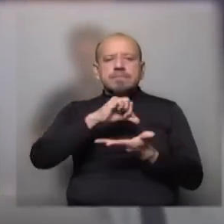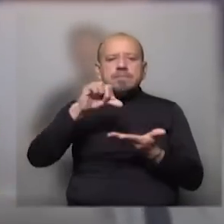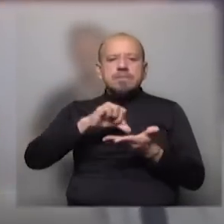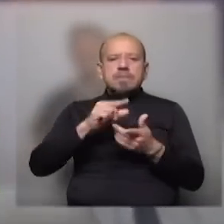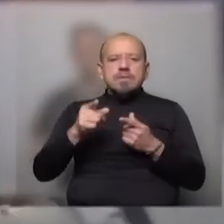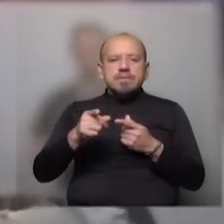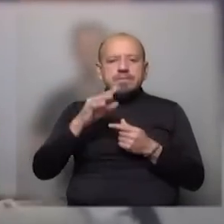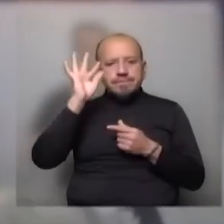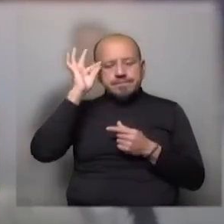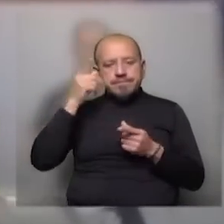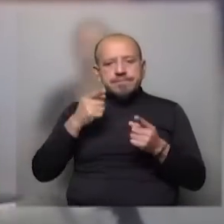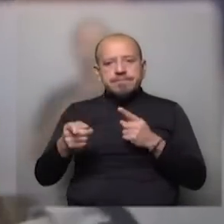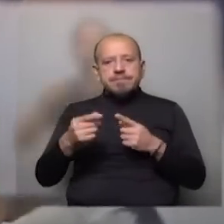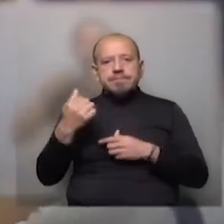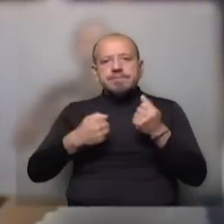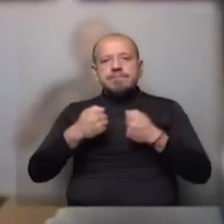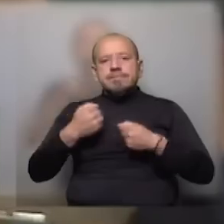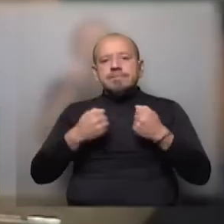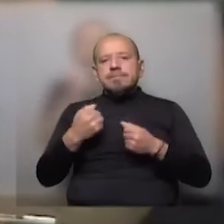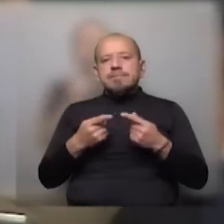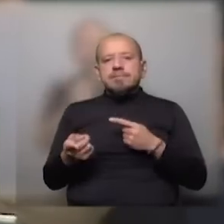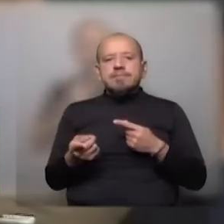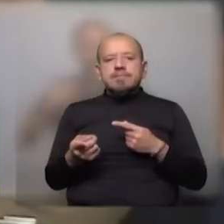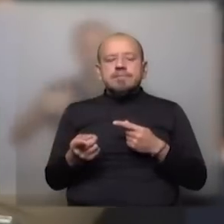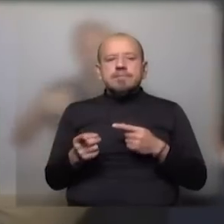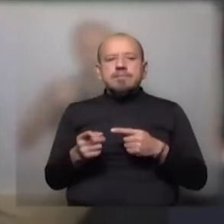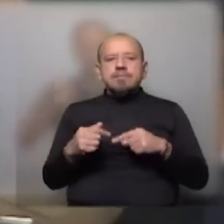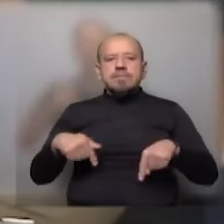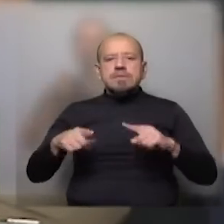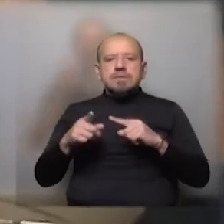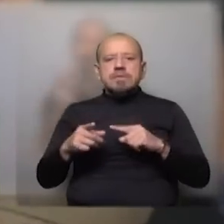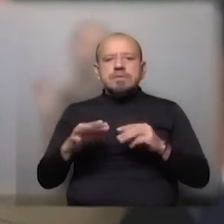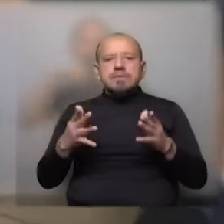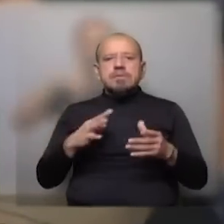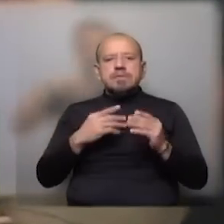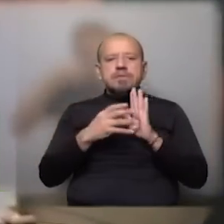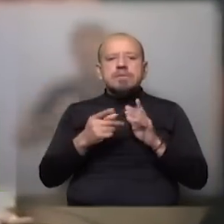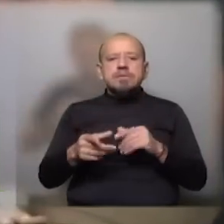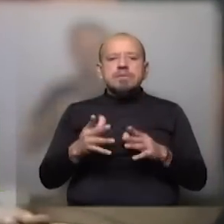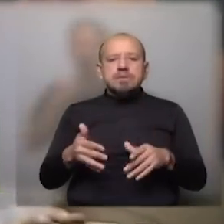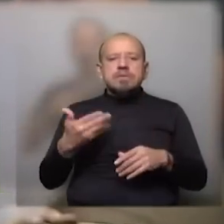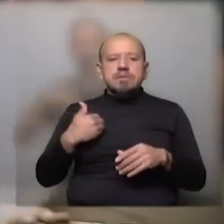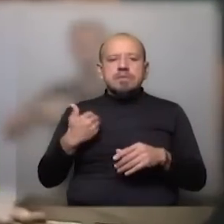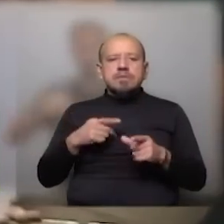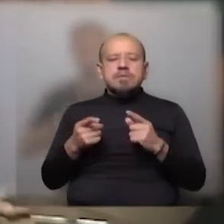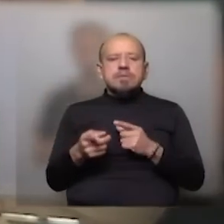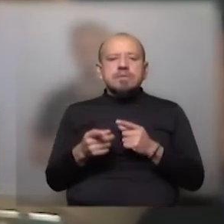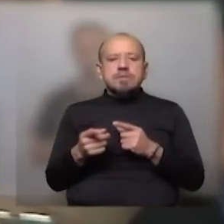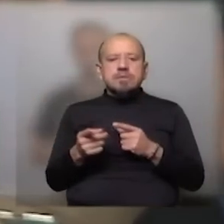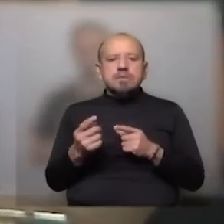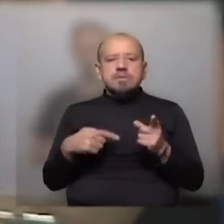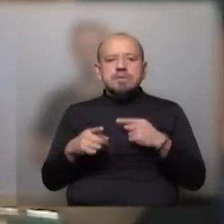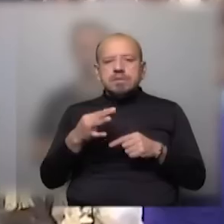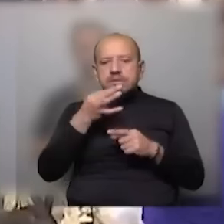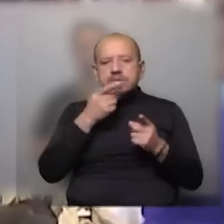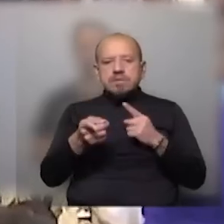creemos en una escuela en una fábrica en alguno de esos lugares que son símbolo de lo que yo quiero para Argentina a partir del 10 de diciembre